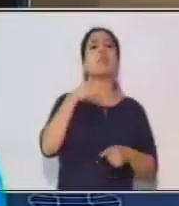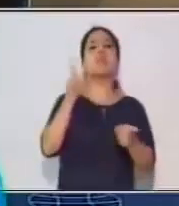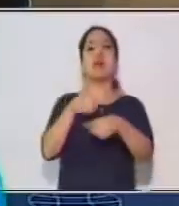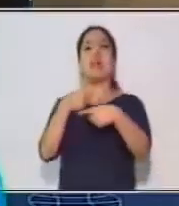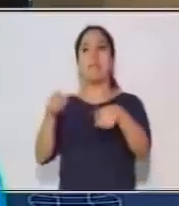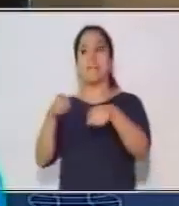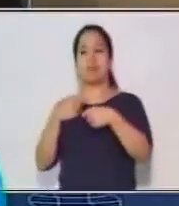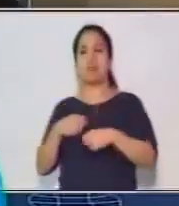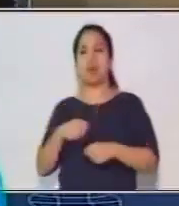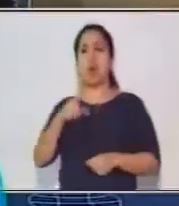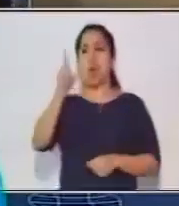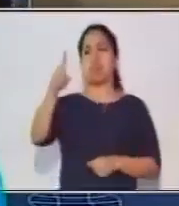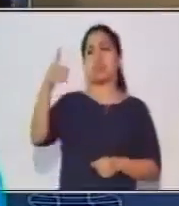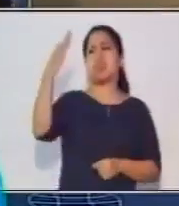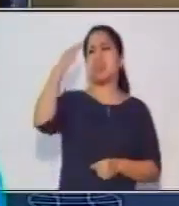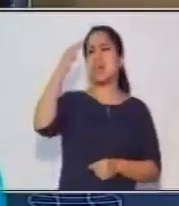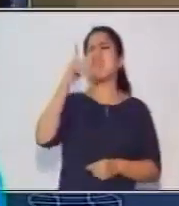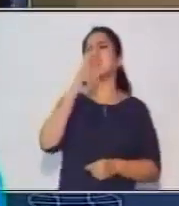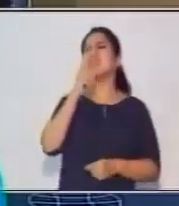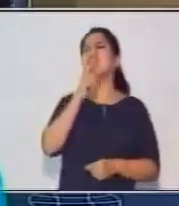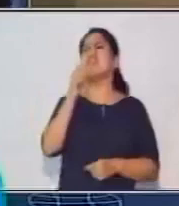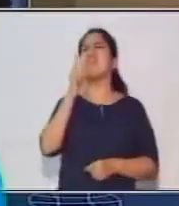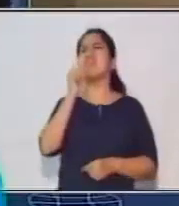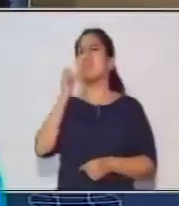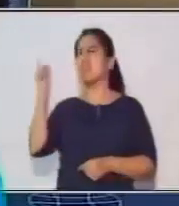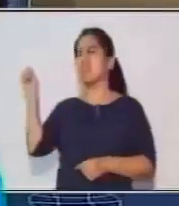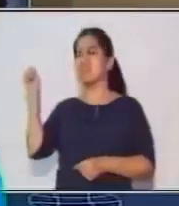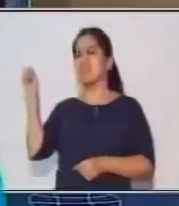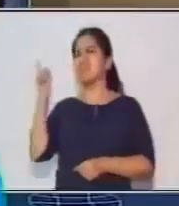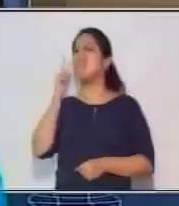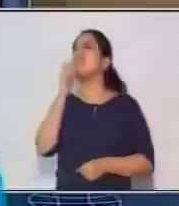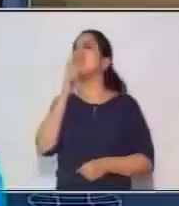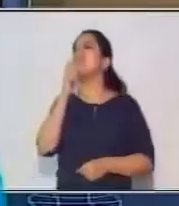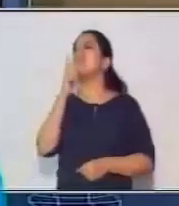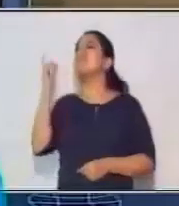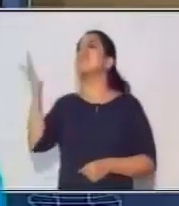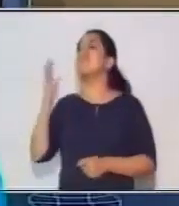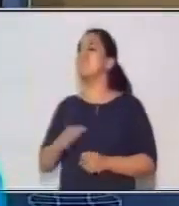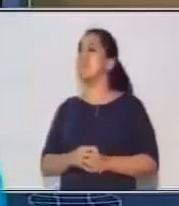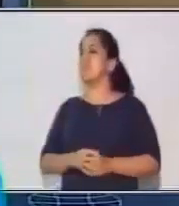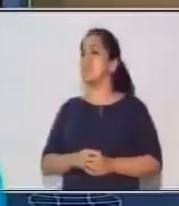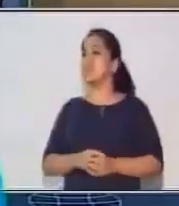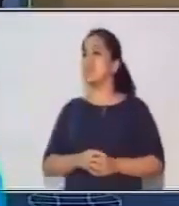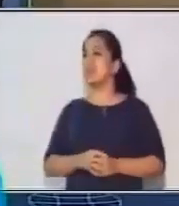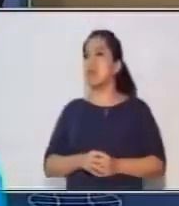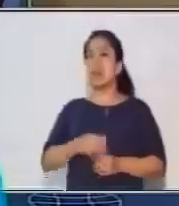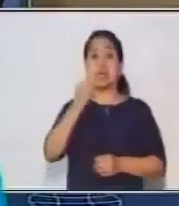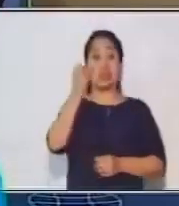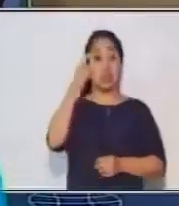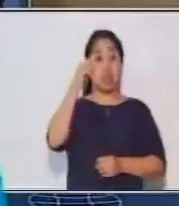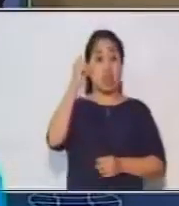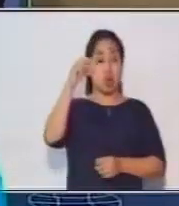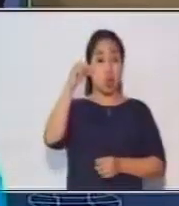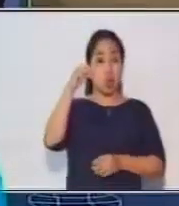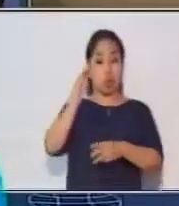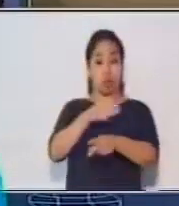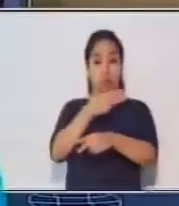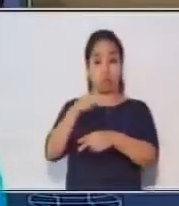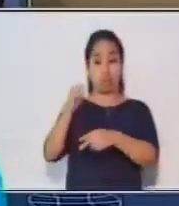Vamos a ver, ¿reconoces a este personaje? Es un ícono de la música guatemalteca.